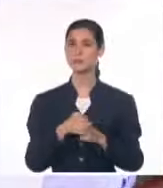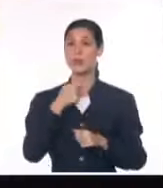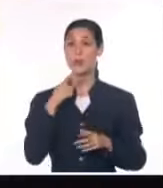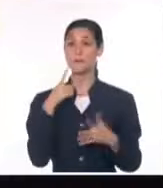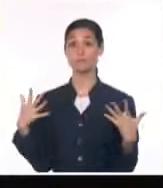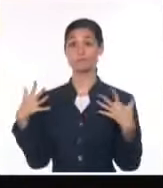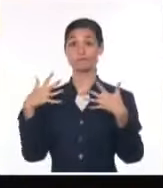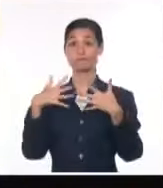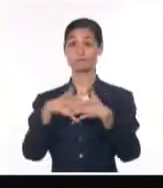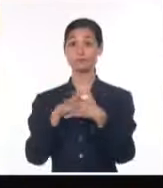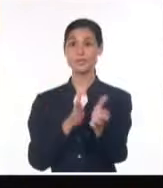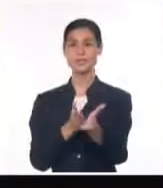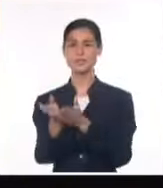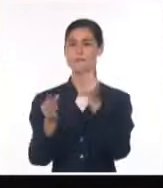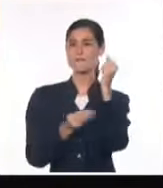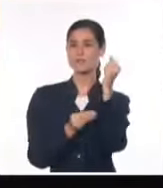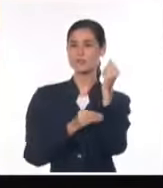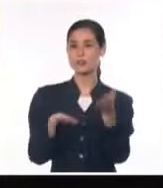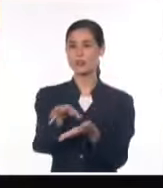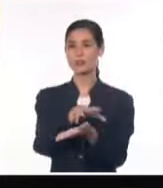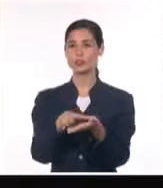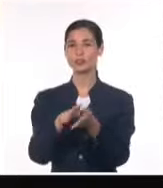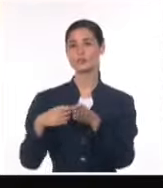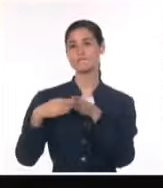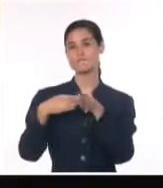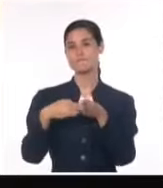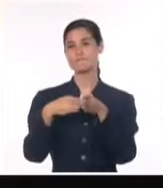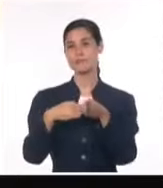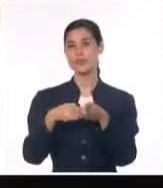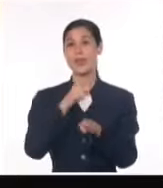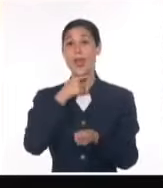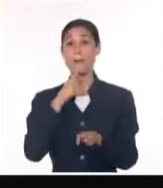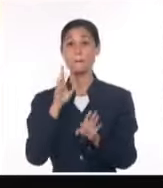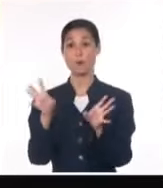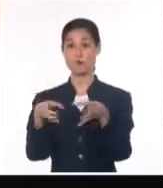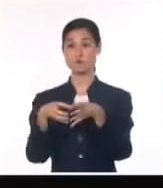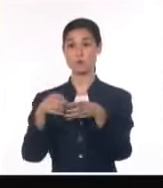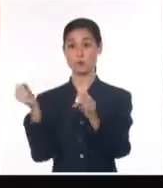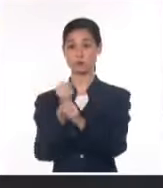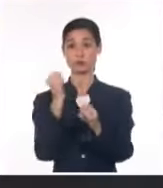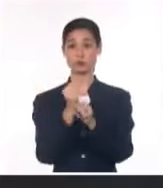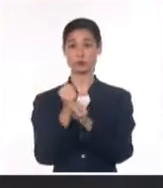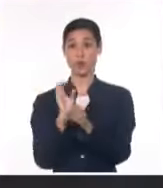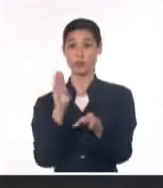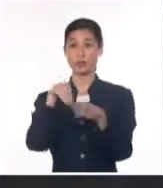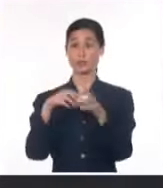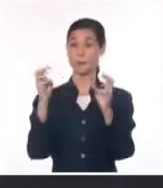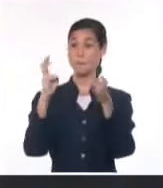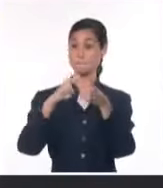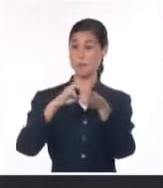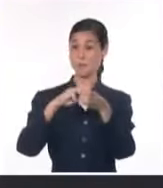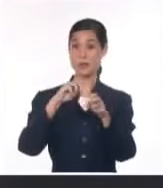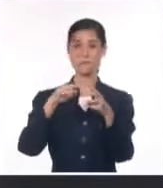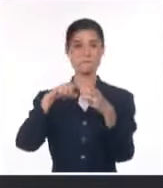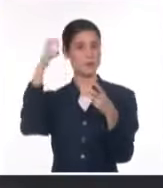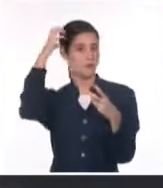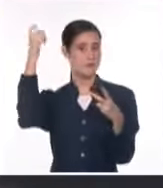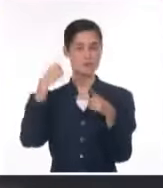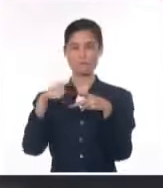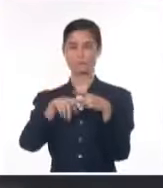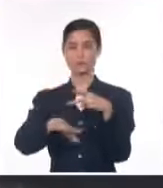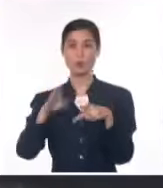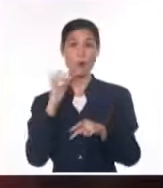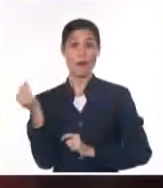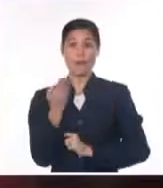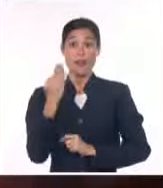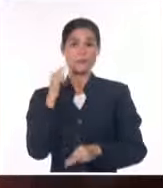se fortalece en territorio granmense. Líderes del proyecto de desarrollo local MIPYMES y Emprendimiento llegaron de forma inmediata